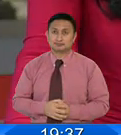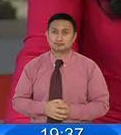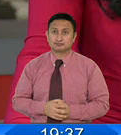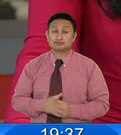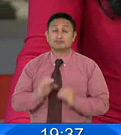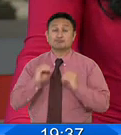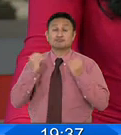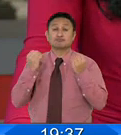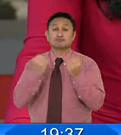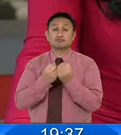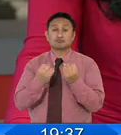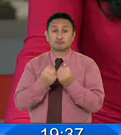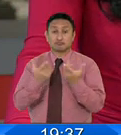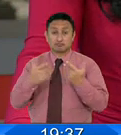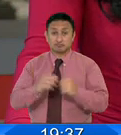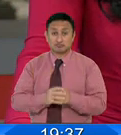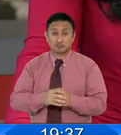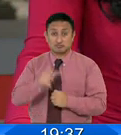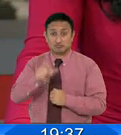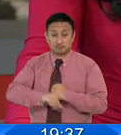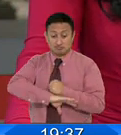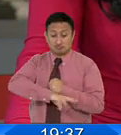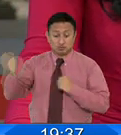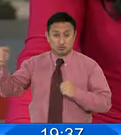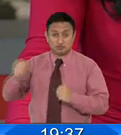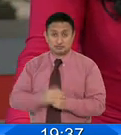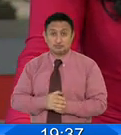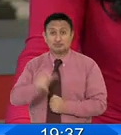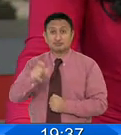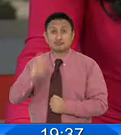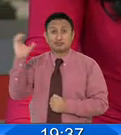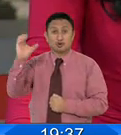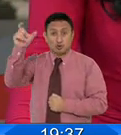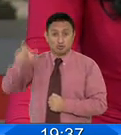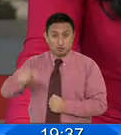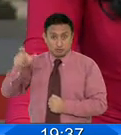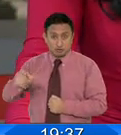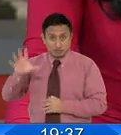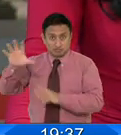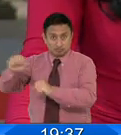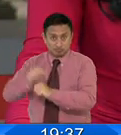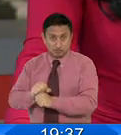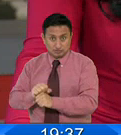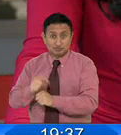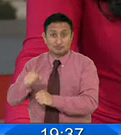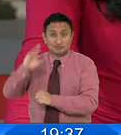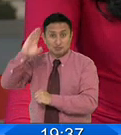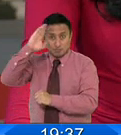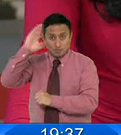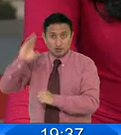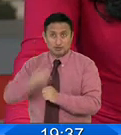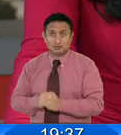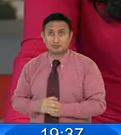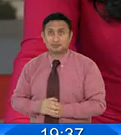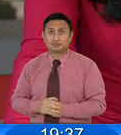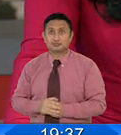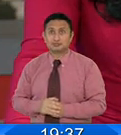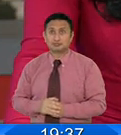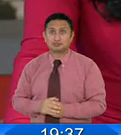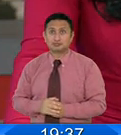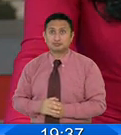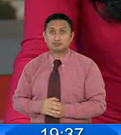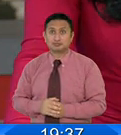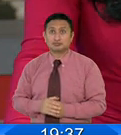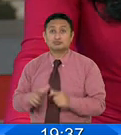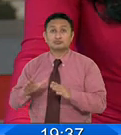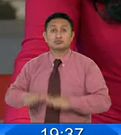de arranchadores conformada por ciudadanos colombianos fue desarticulada por agentes de la Brigada Anticriminal. El sector